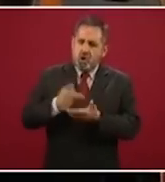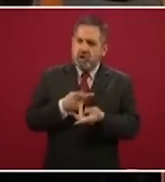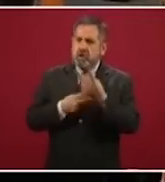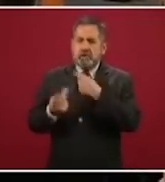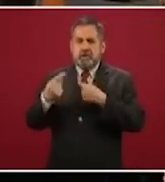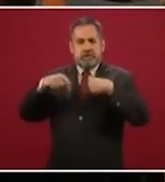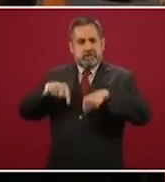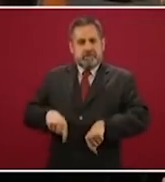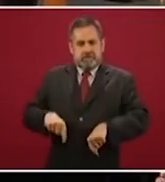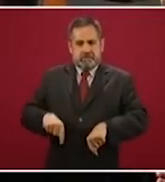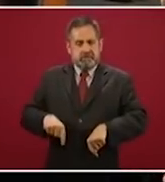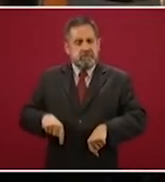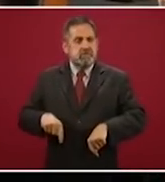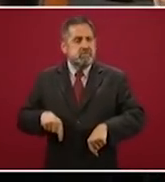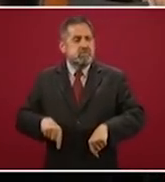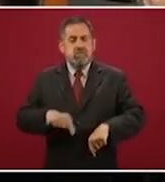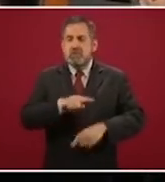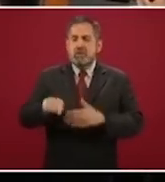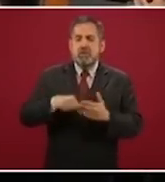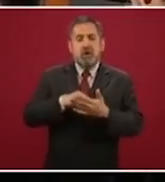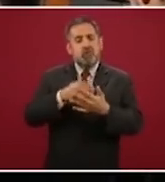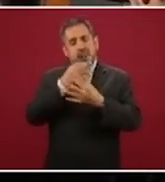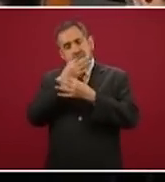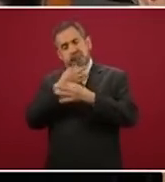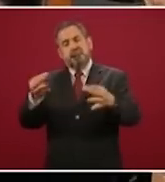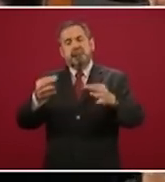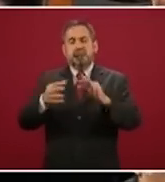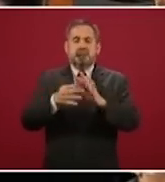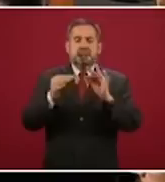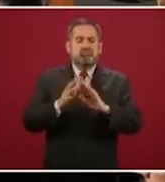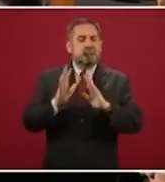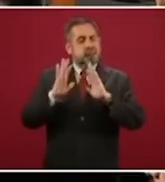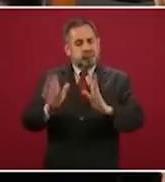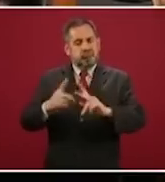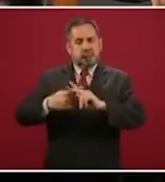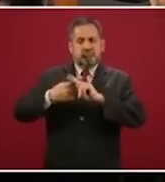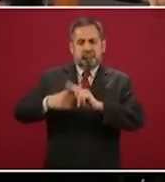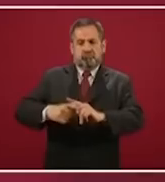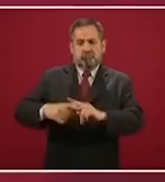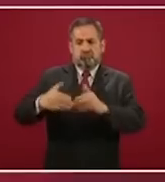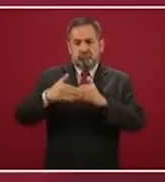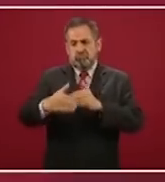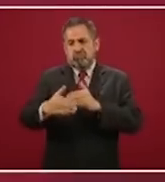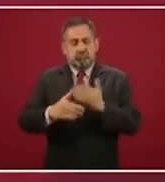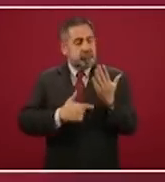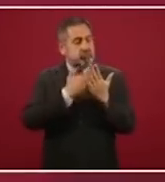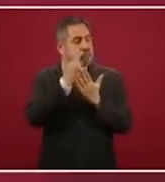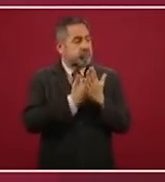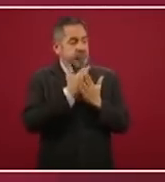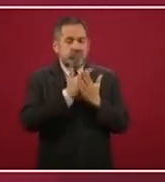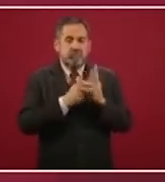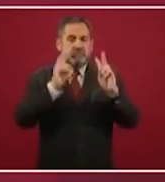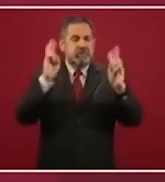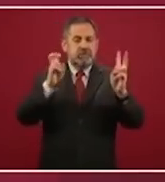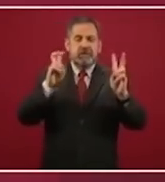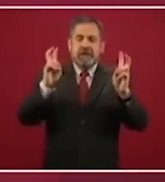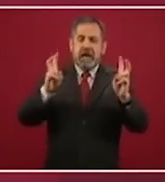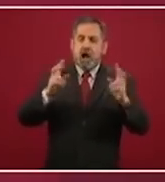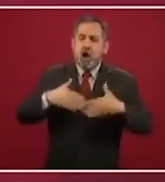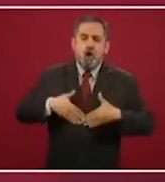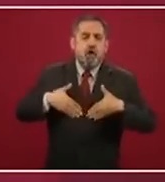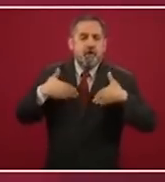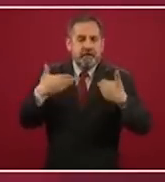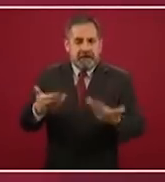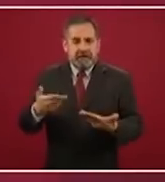lugar para anunciar que está ya en funcionamiento el Padrón Único de Confianza Ciudadana y que